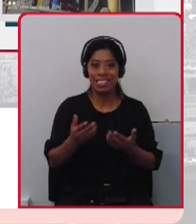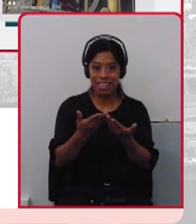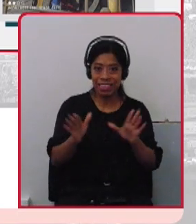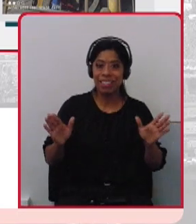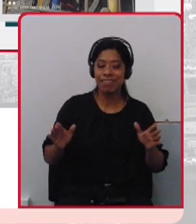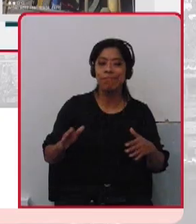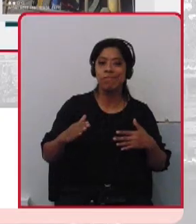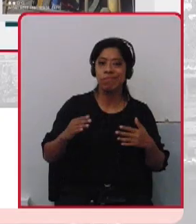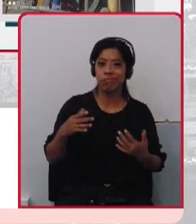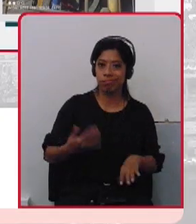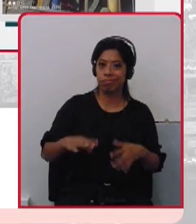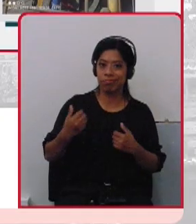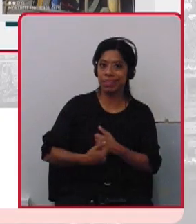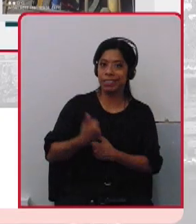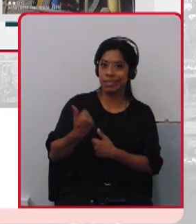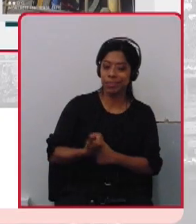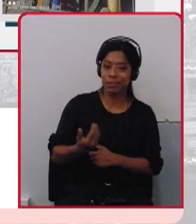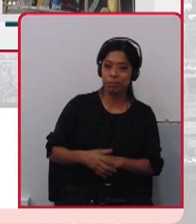tiempo bastante crítica.